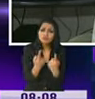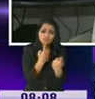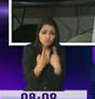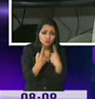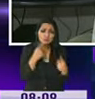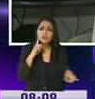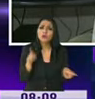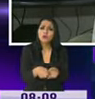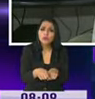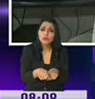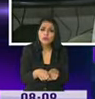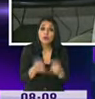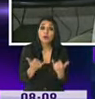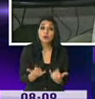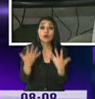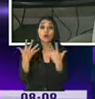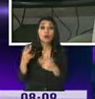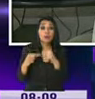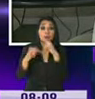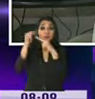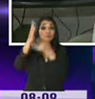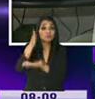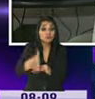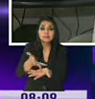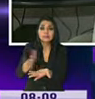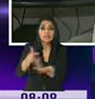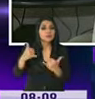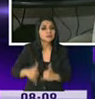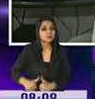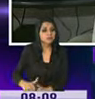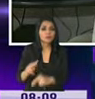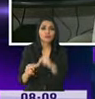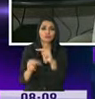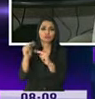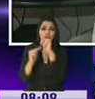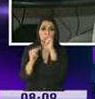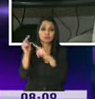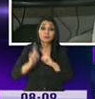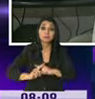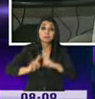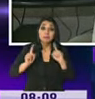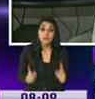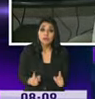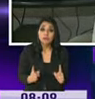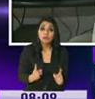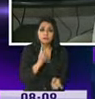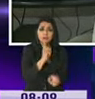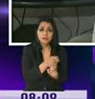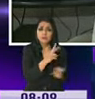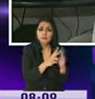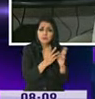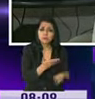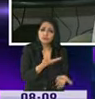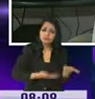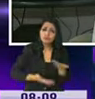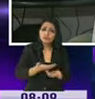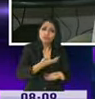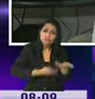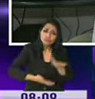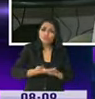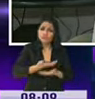acuerdos. Ahora, la obra no se suspende, se sigue realizando, pero evidentemente, compartiendo con los vecinos, hablando con los